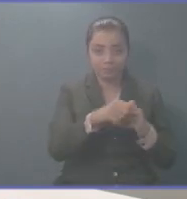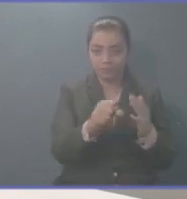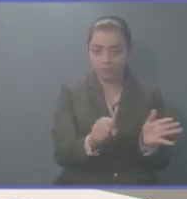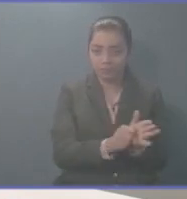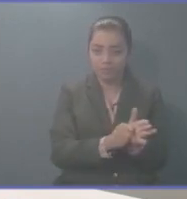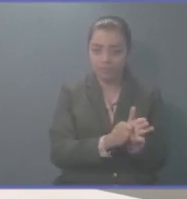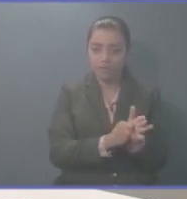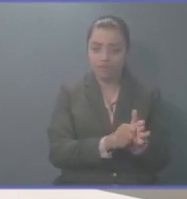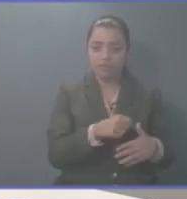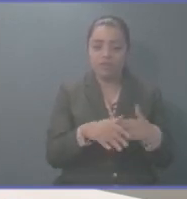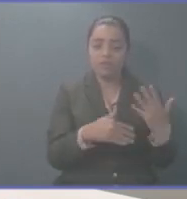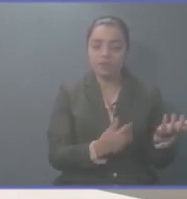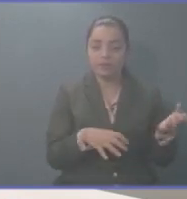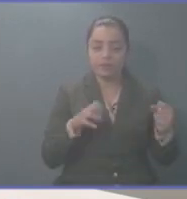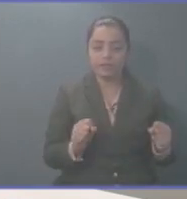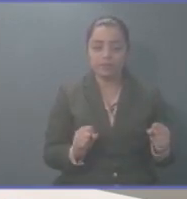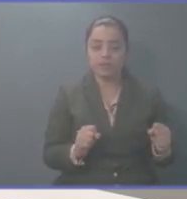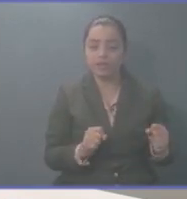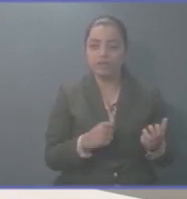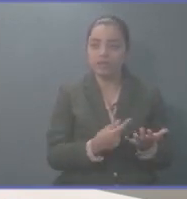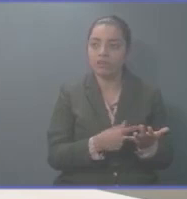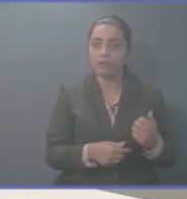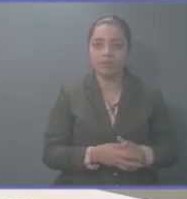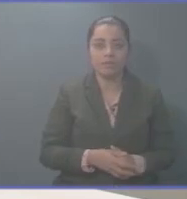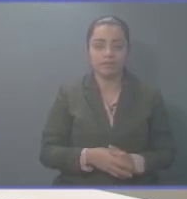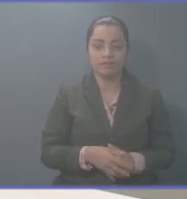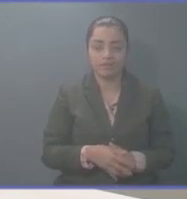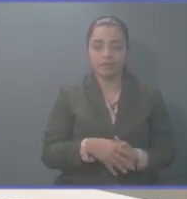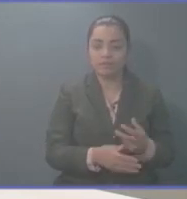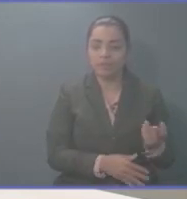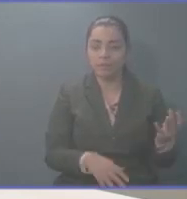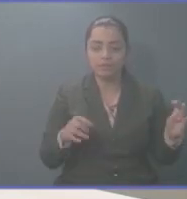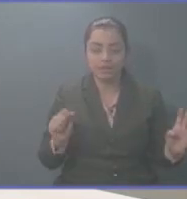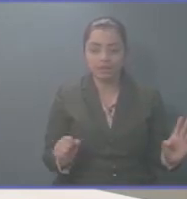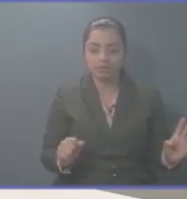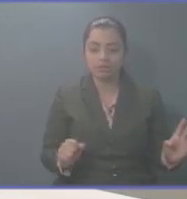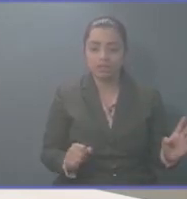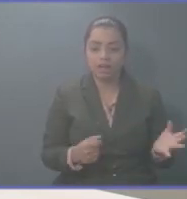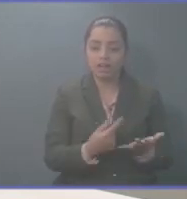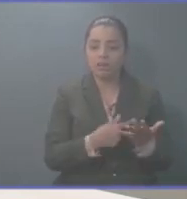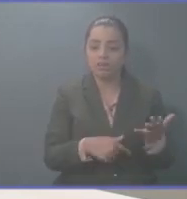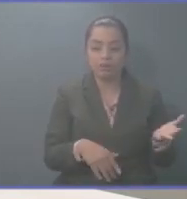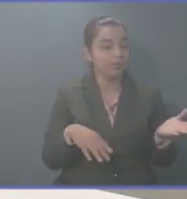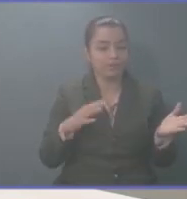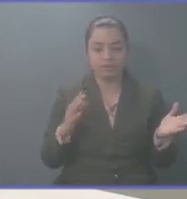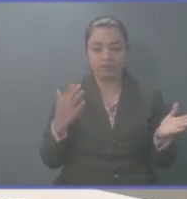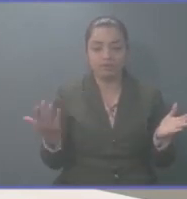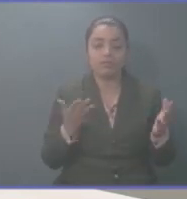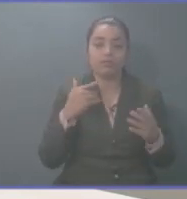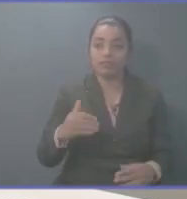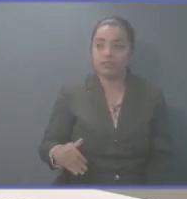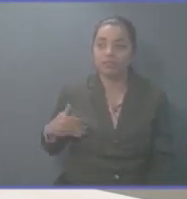Legislativa. Y lo más delicado, de manera extraoficial se conoce que esa gente fue sacada de sus hogares bajo el engaño